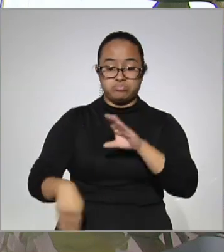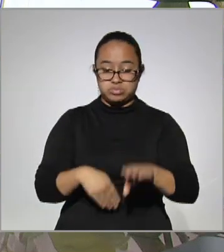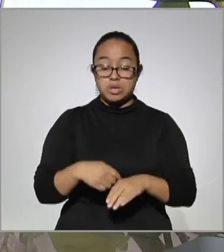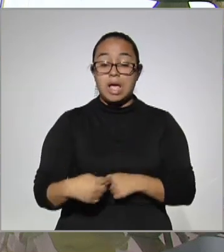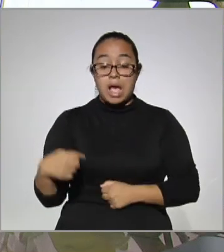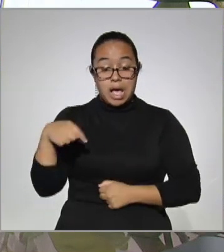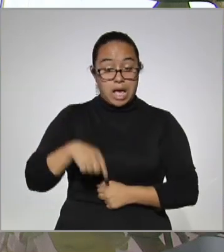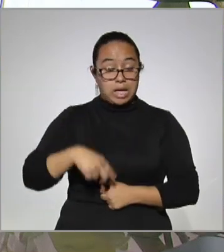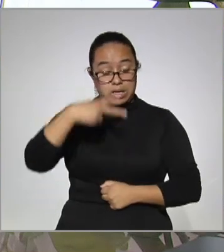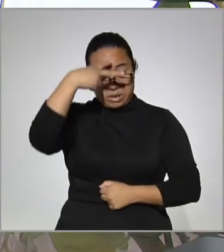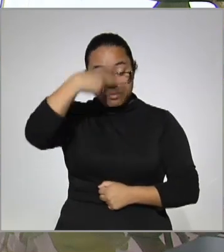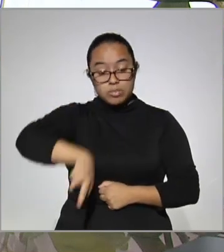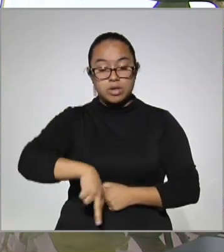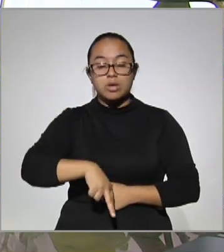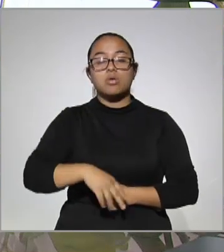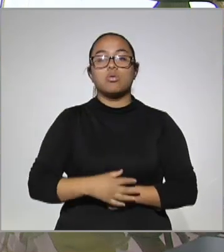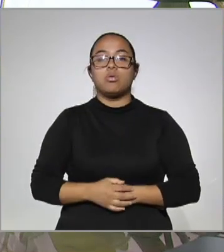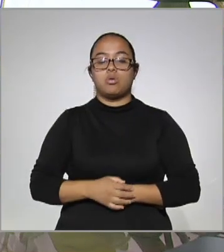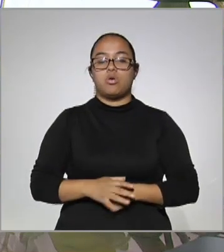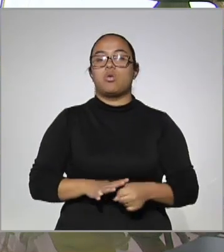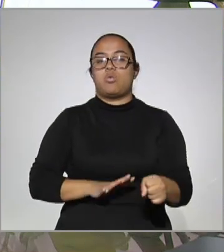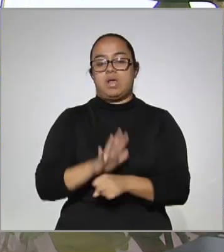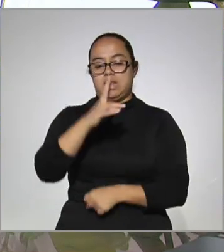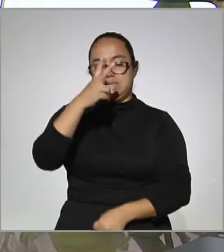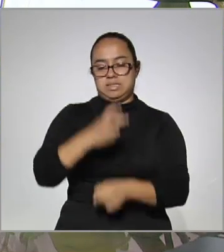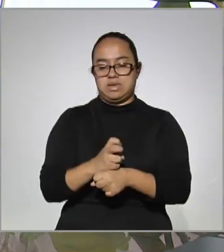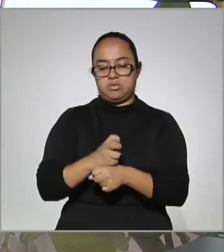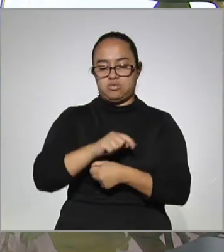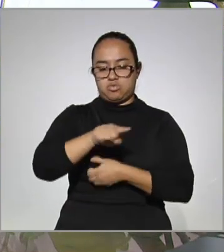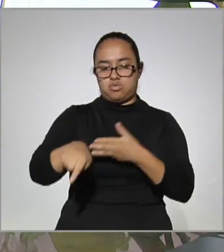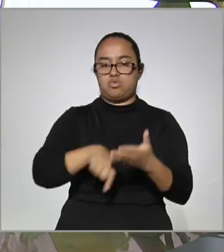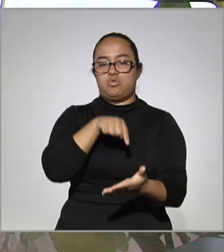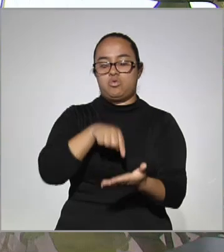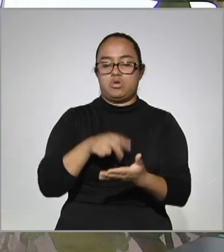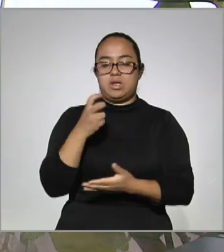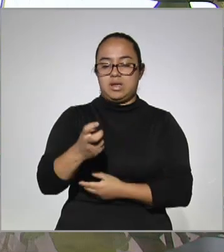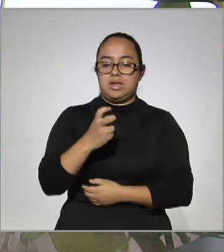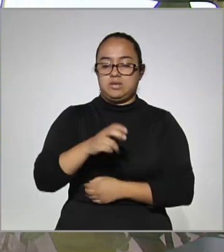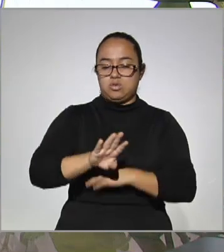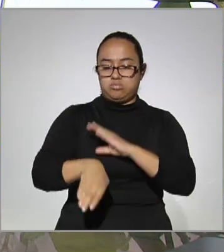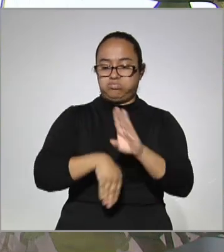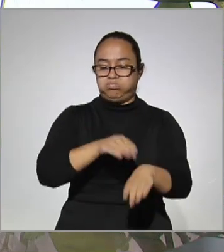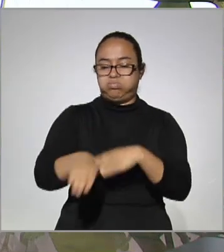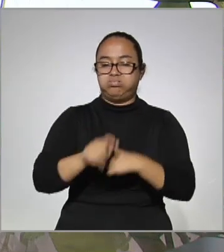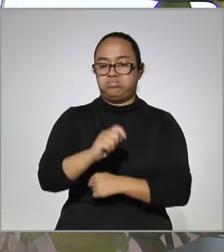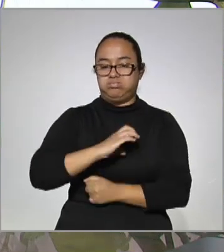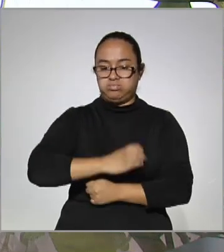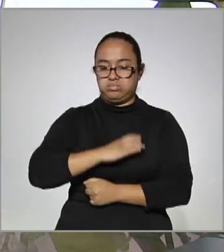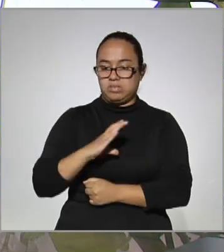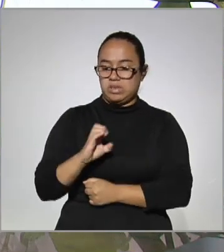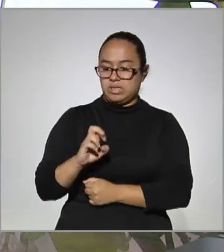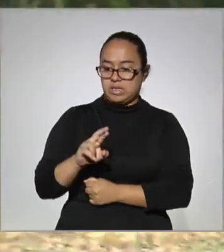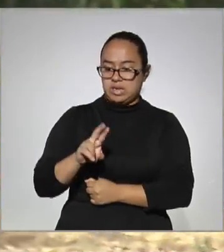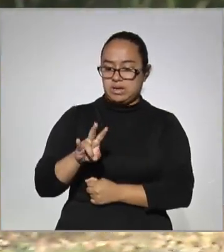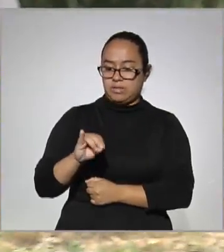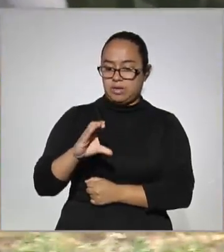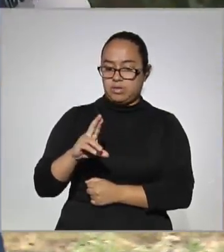nuestro país está catalogado como el segundo lugar de muertes por cáncer cervicuterino.